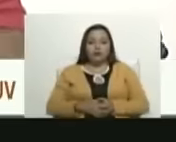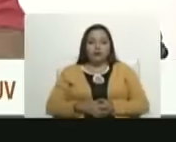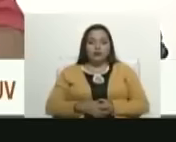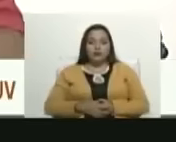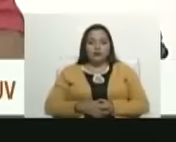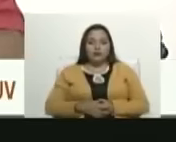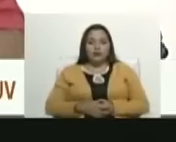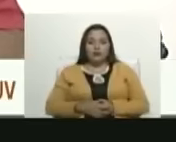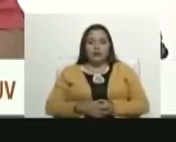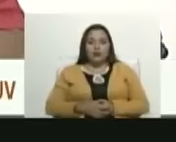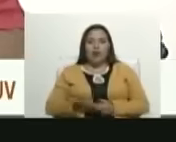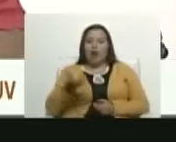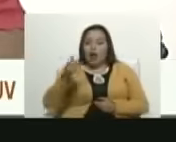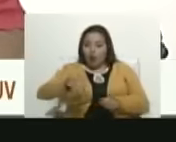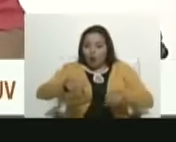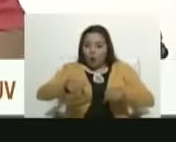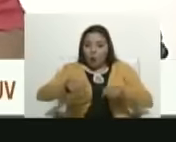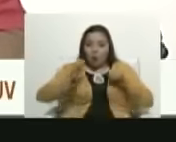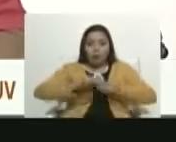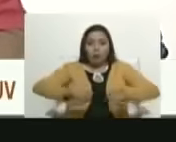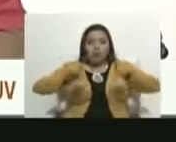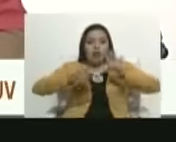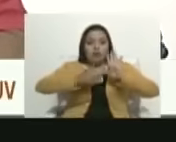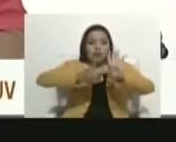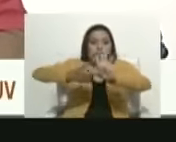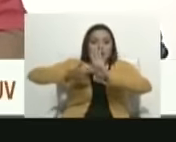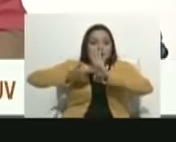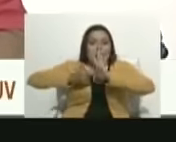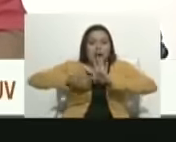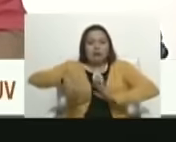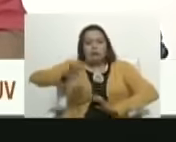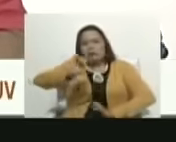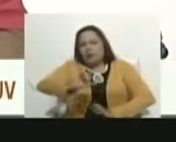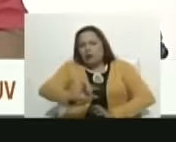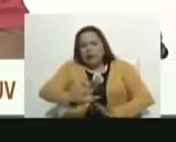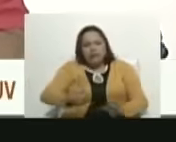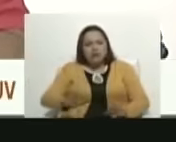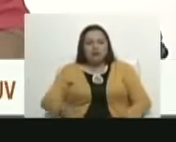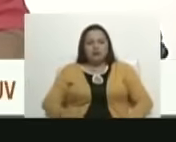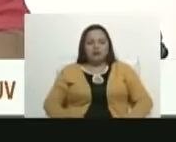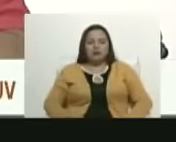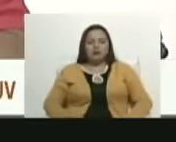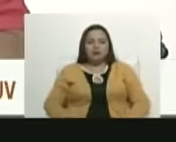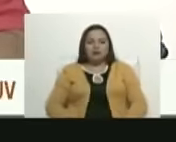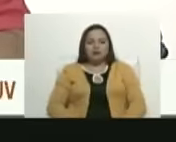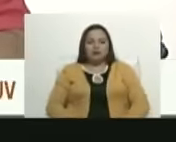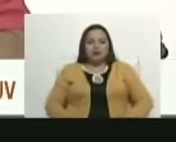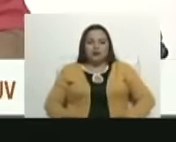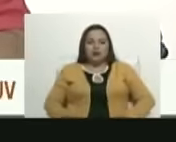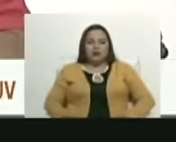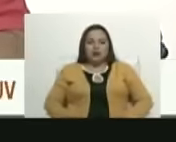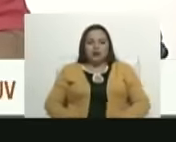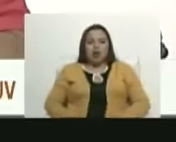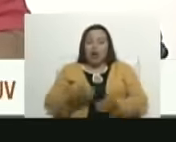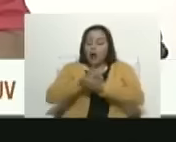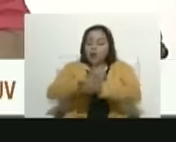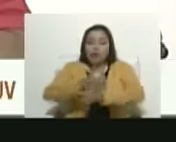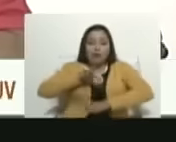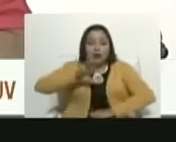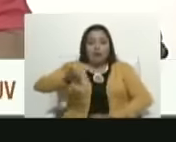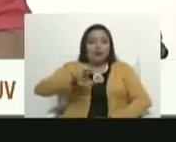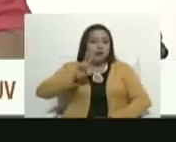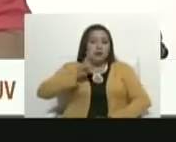Y tienen una oportunidad de expresar, aunque sea un pequeñísimo detalle de amor por la patria, y no lo